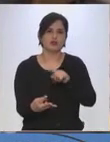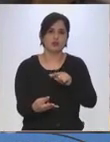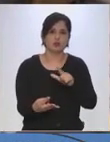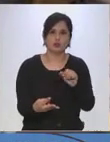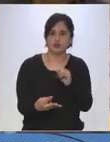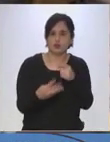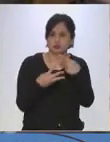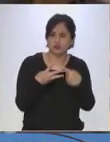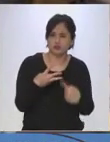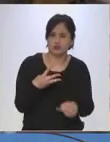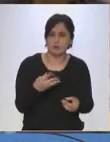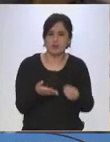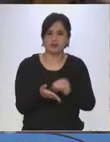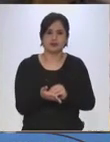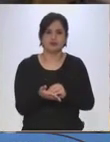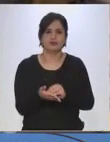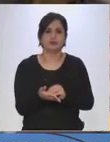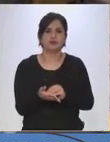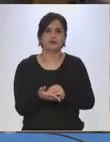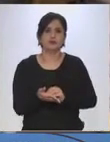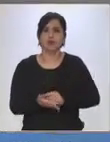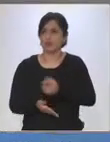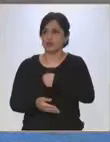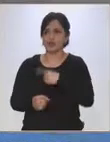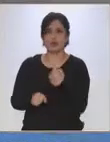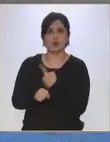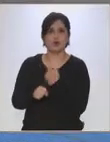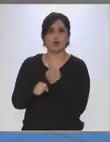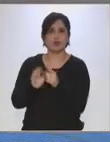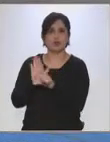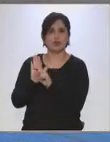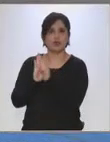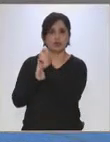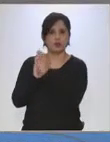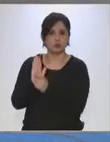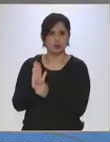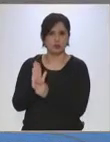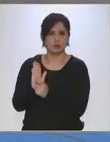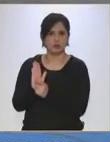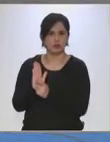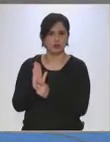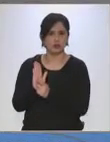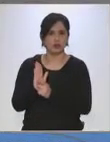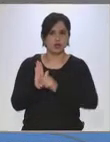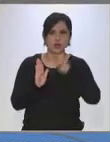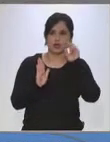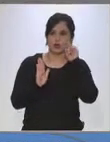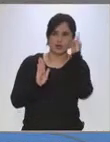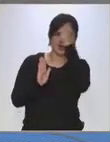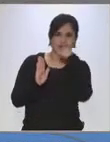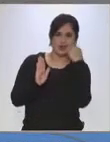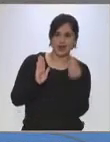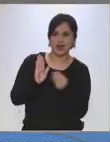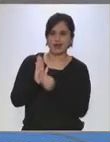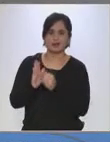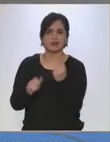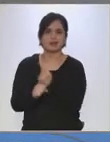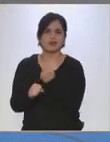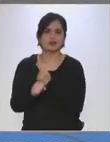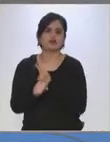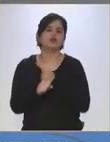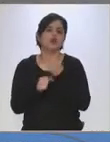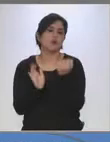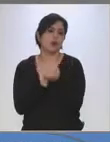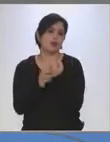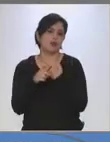podría nombrar a varios más que estamos discutiendo la ley de presupuestos y créanme que ponerle rostro a esa discusión hace la